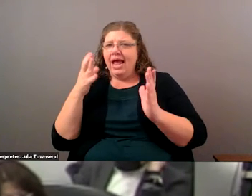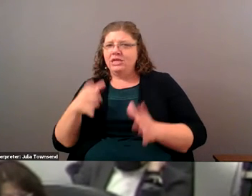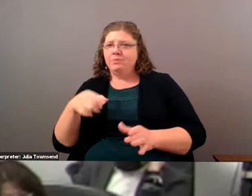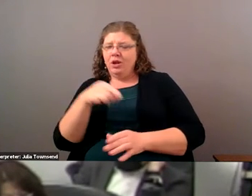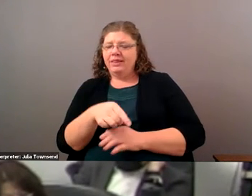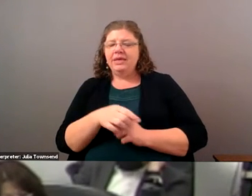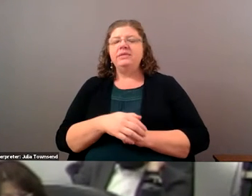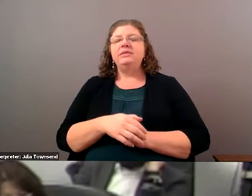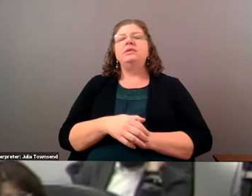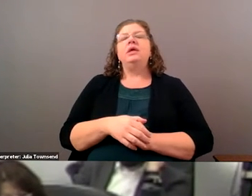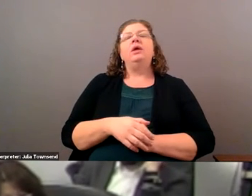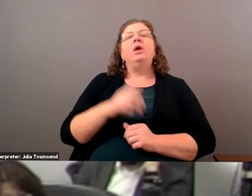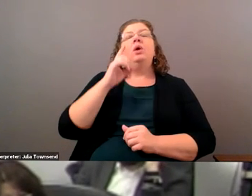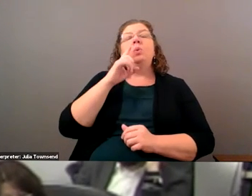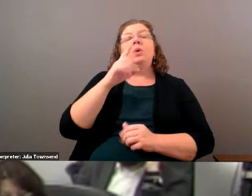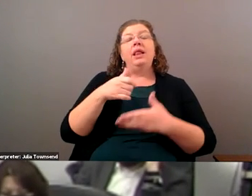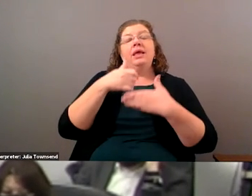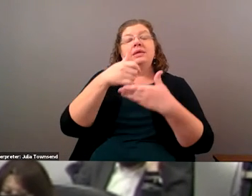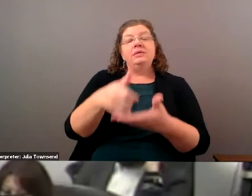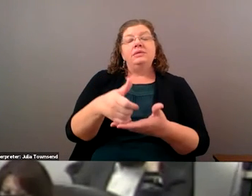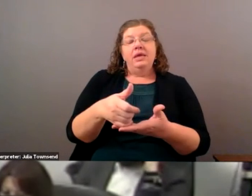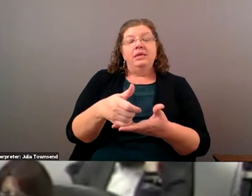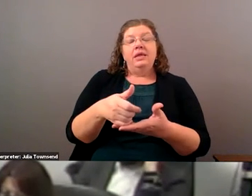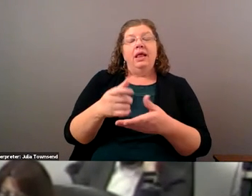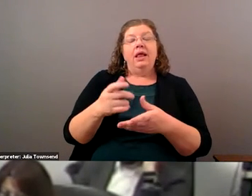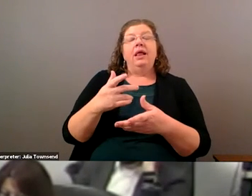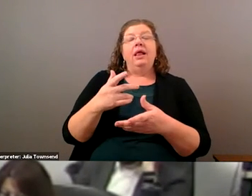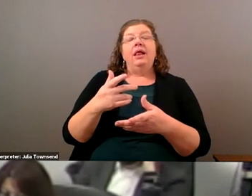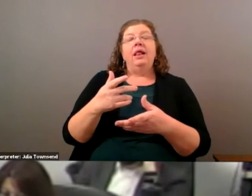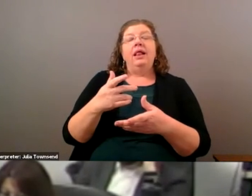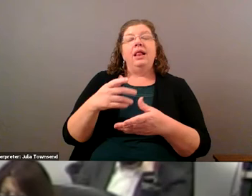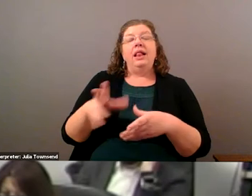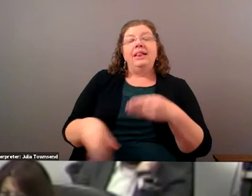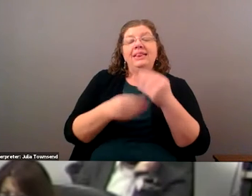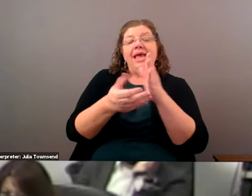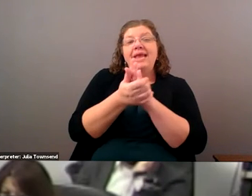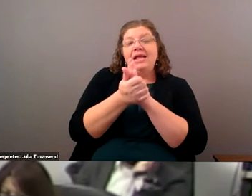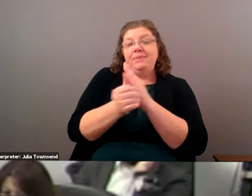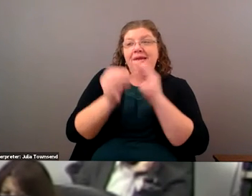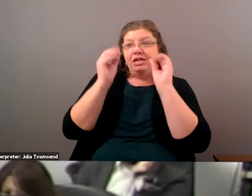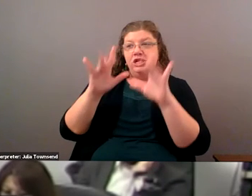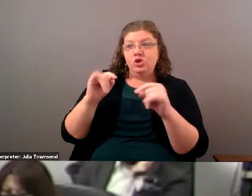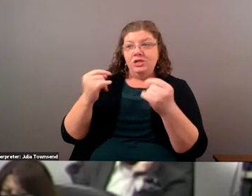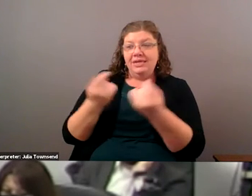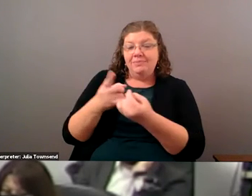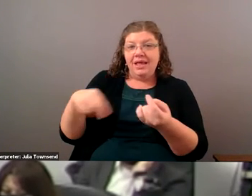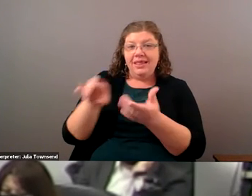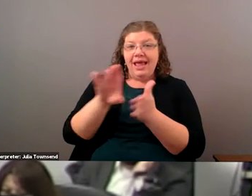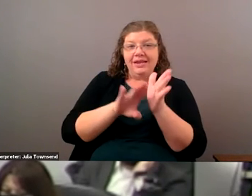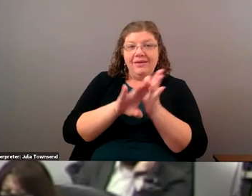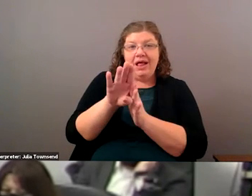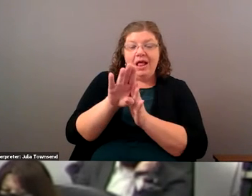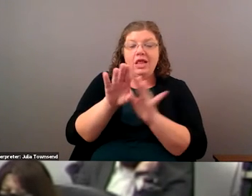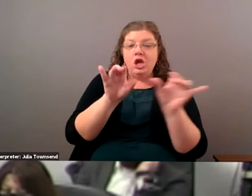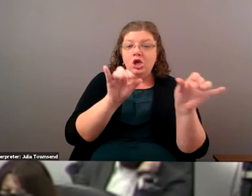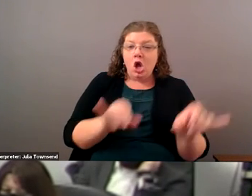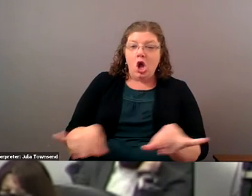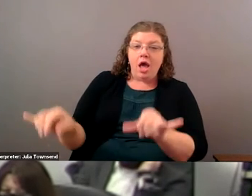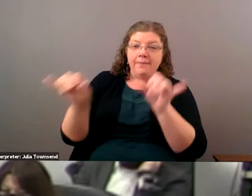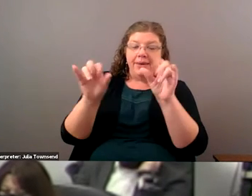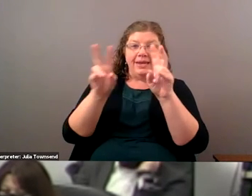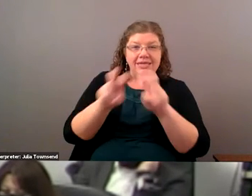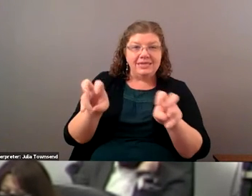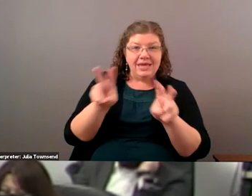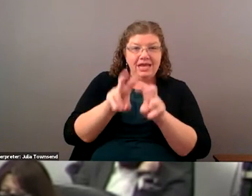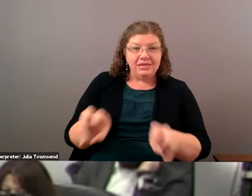Science, es dar la experiencia a los equipos de maestros conforme ellos desarrollan evaluaciones comunes a lo largo del